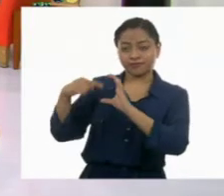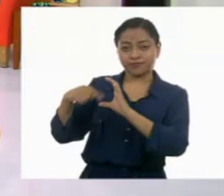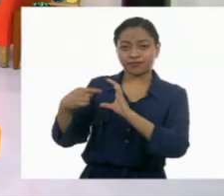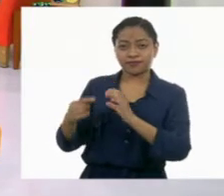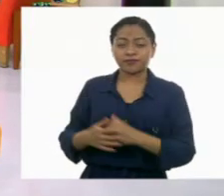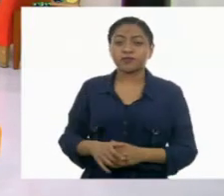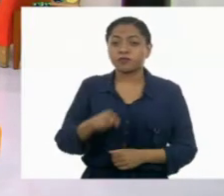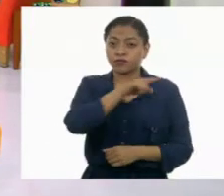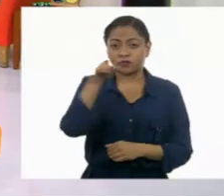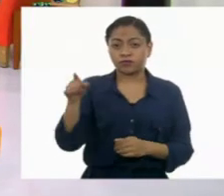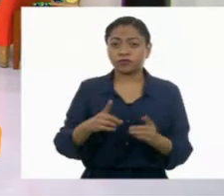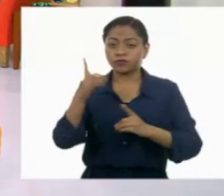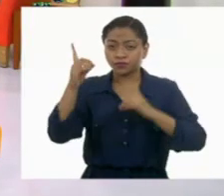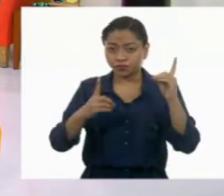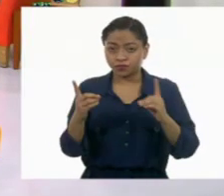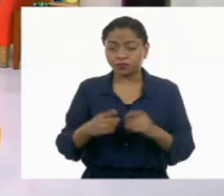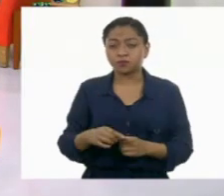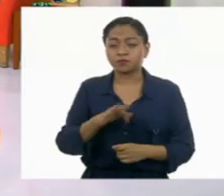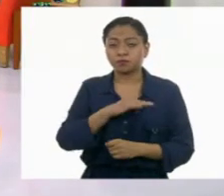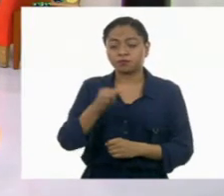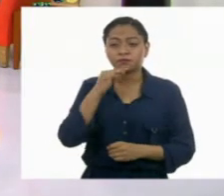pantalla,